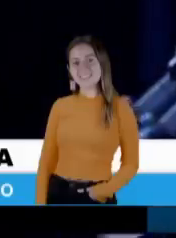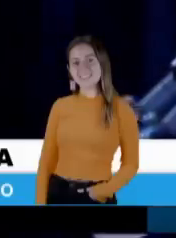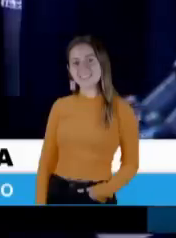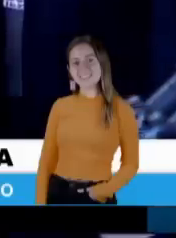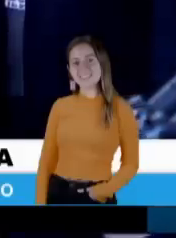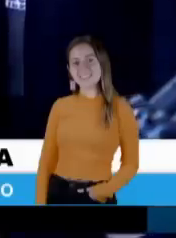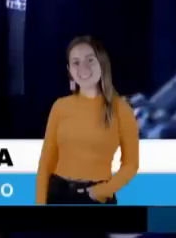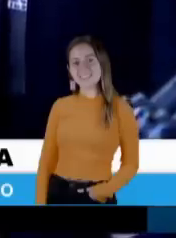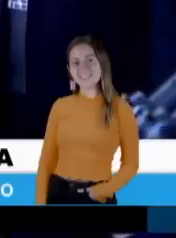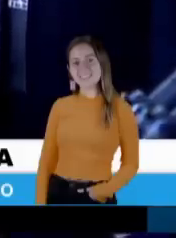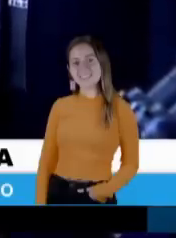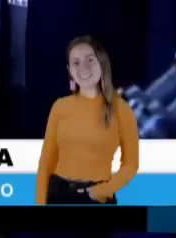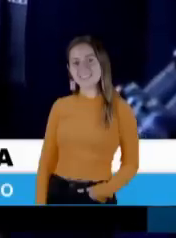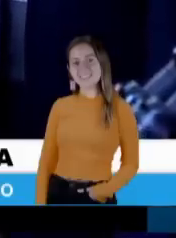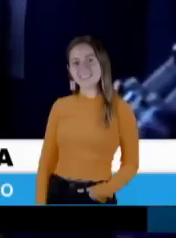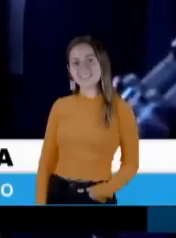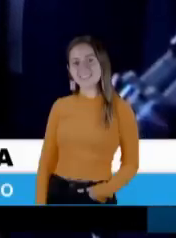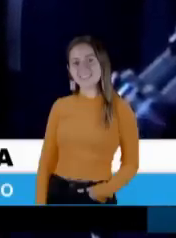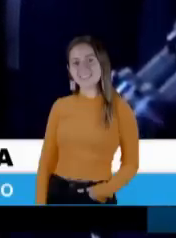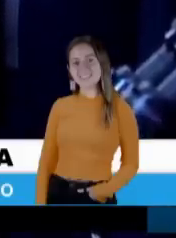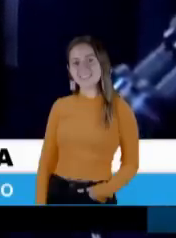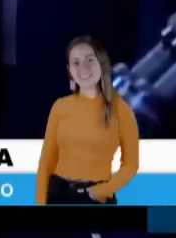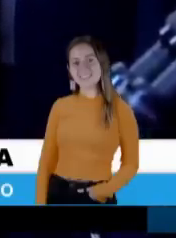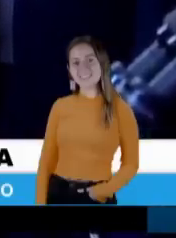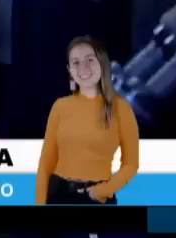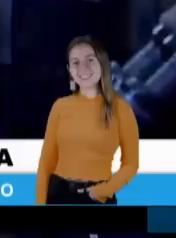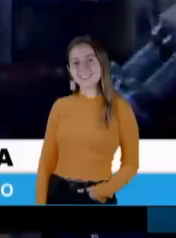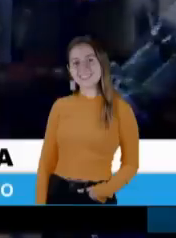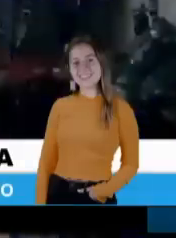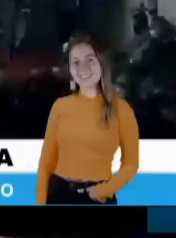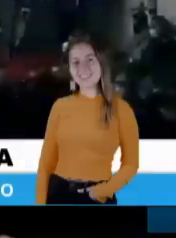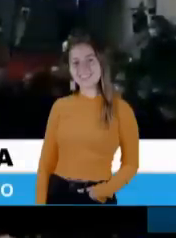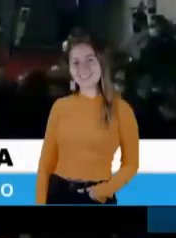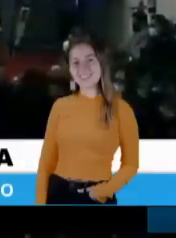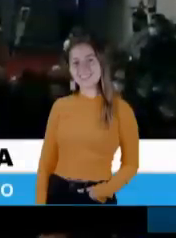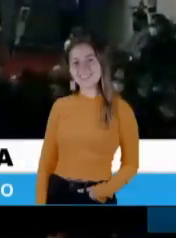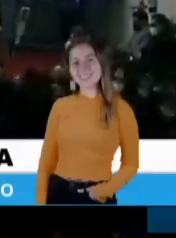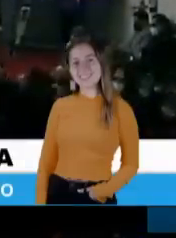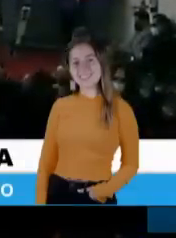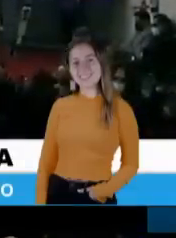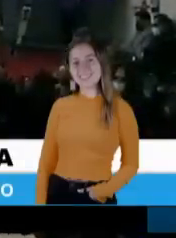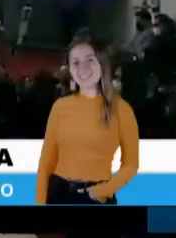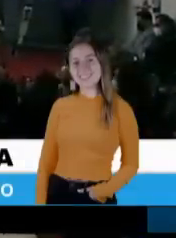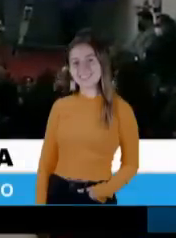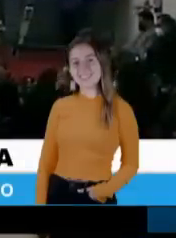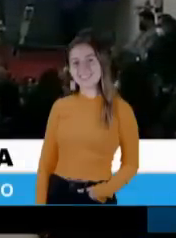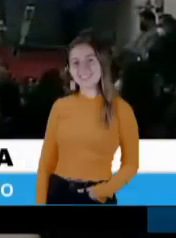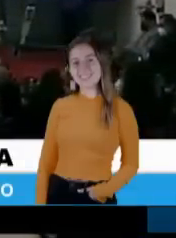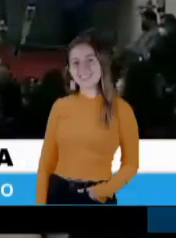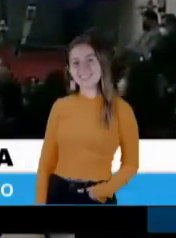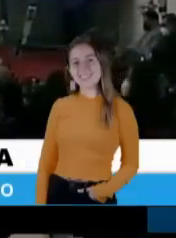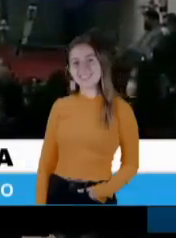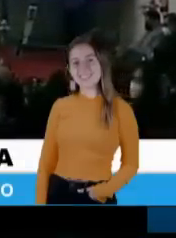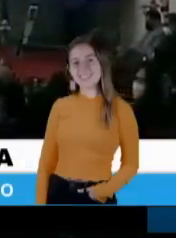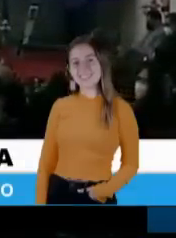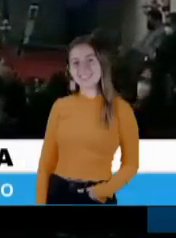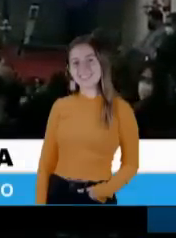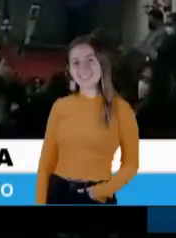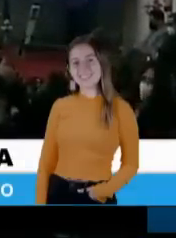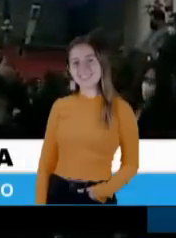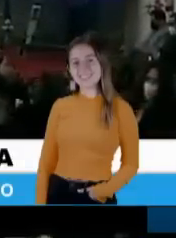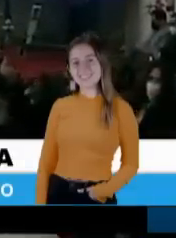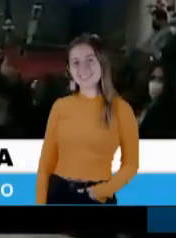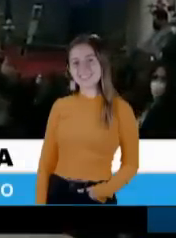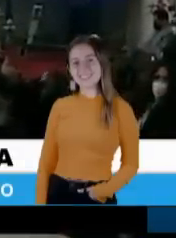actual timonel, Felipe Delpín, solicitando libertad de acción. Y dentro de los firmantes estaba el expresidente de la República, Eduardo Frei Ruiz Tagle,